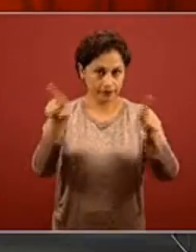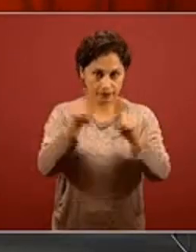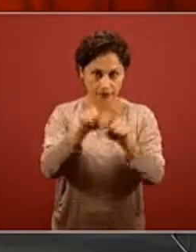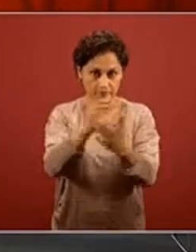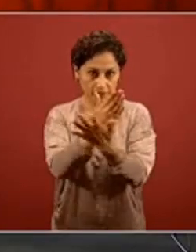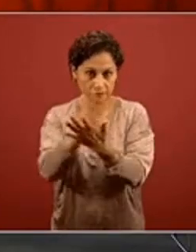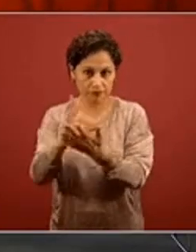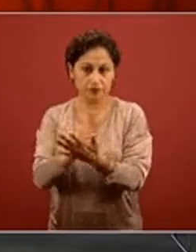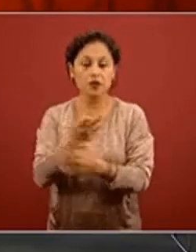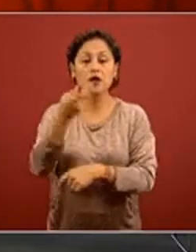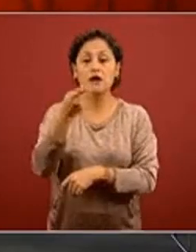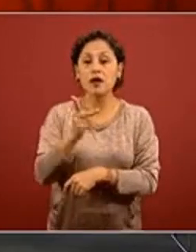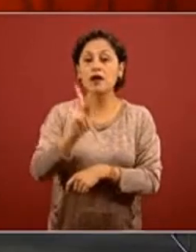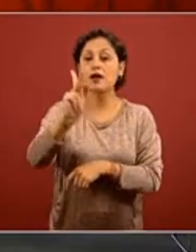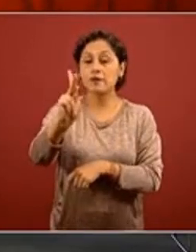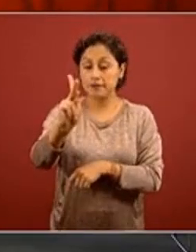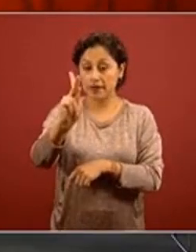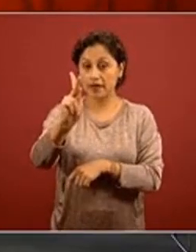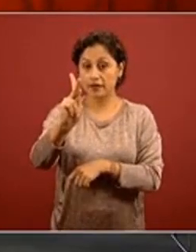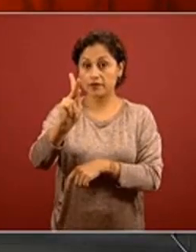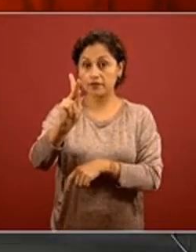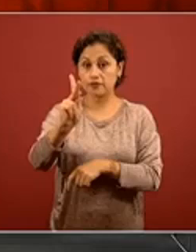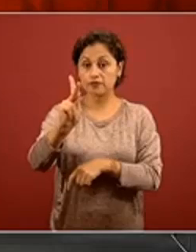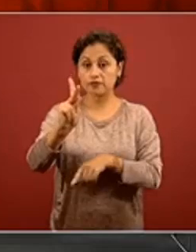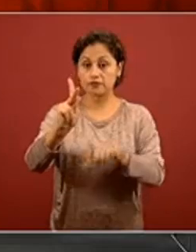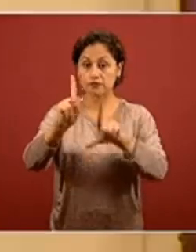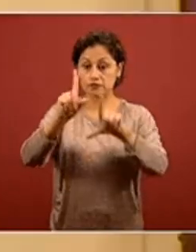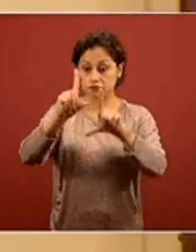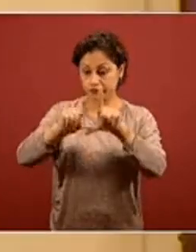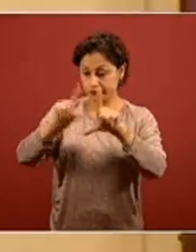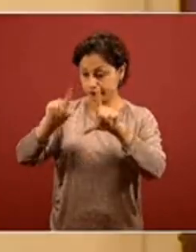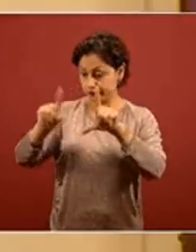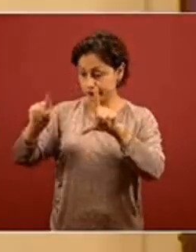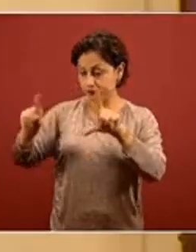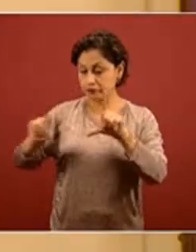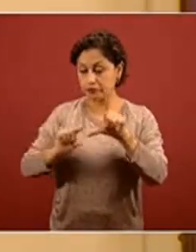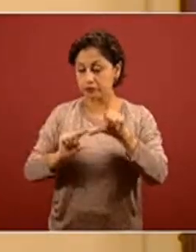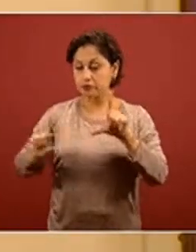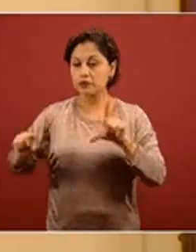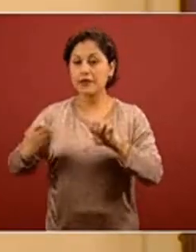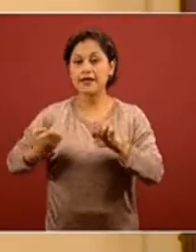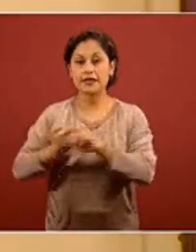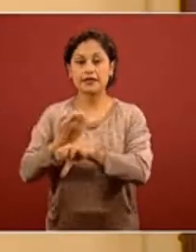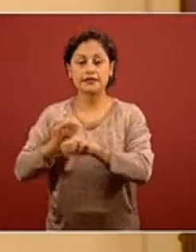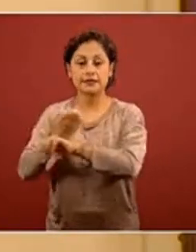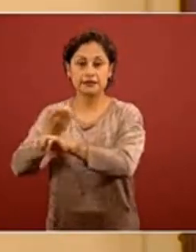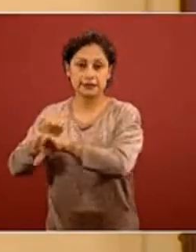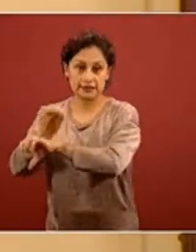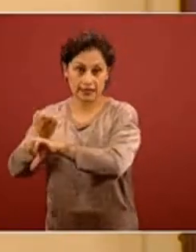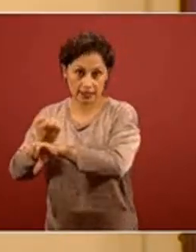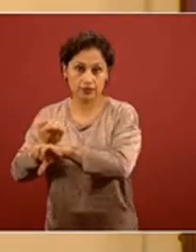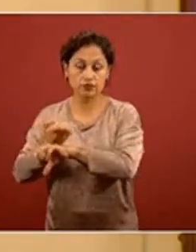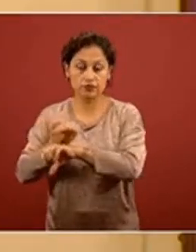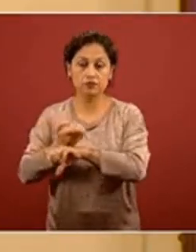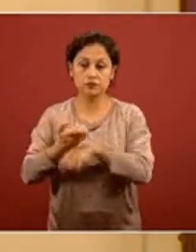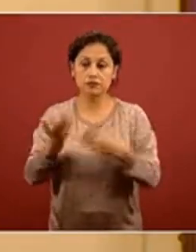distribución, pero ahora por estado de la República, por entidad federativa. Ahora sí